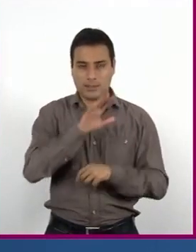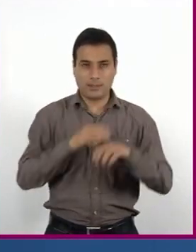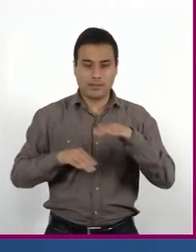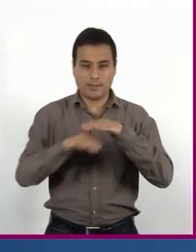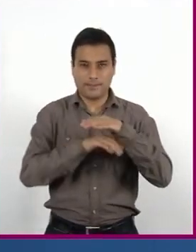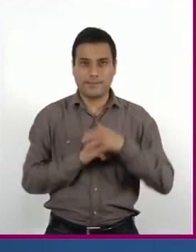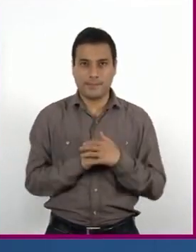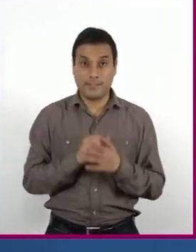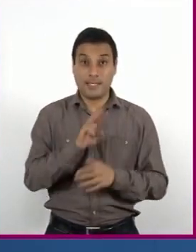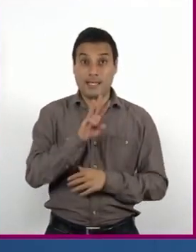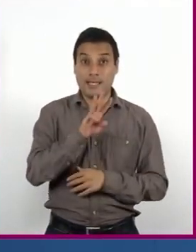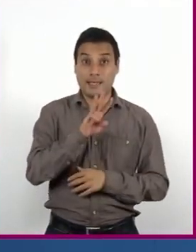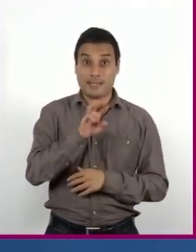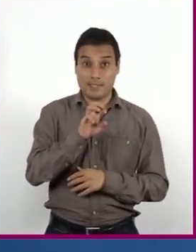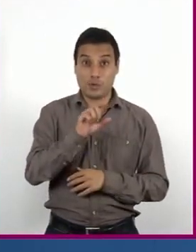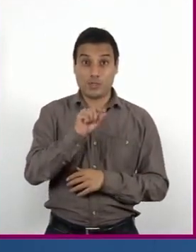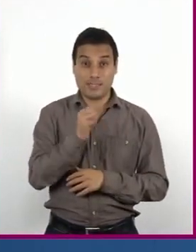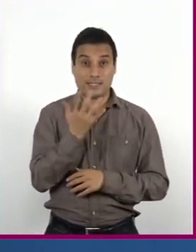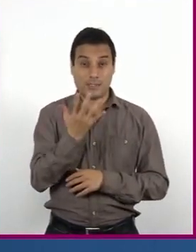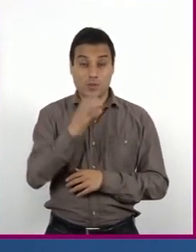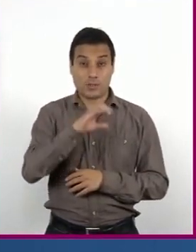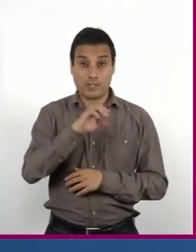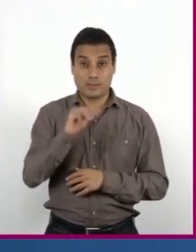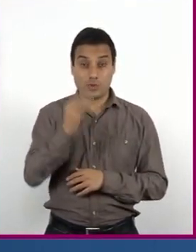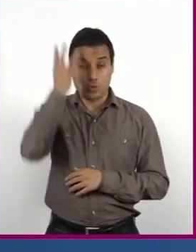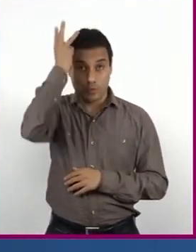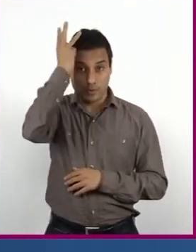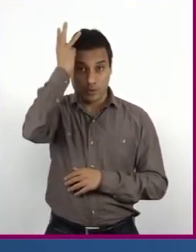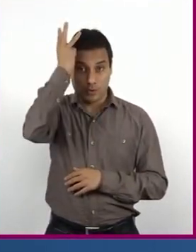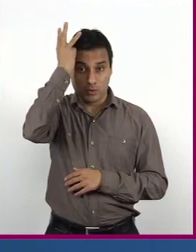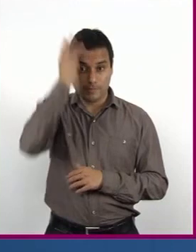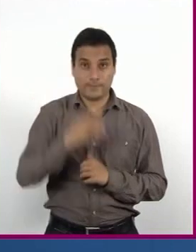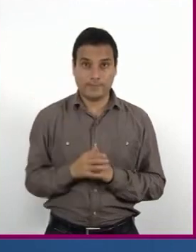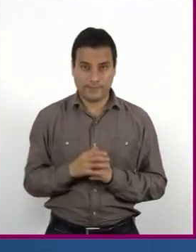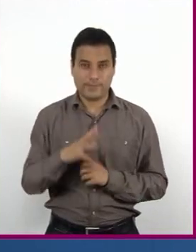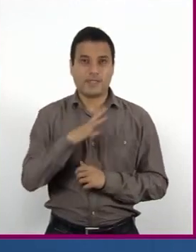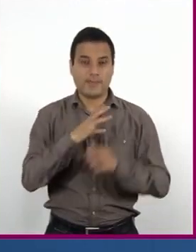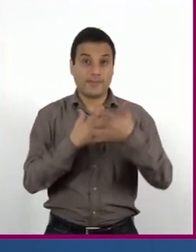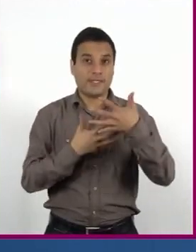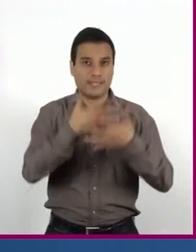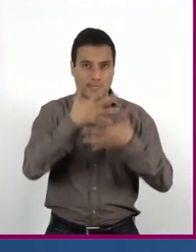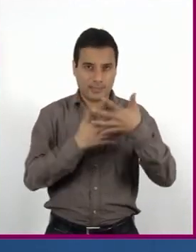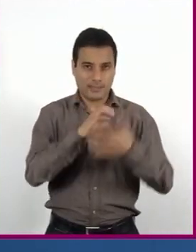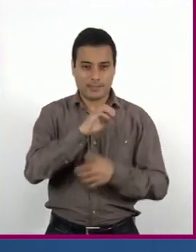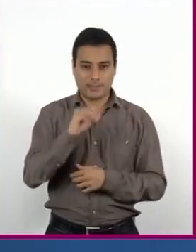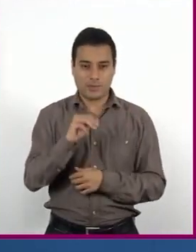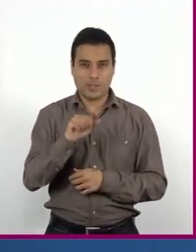de 375 centímetros cúbicos y tiene 15 centímetros de